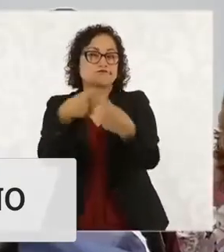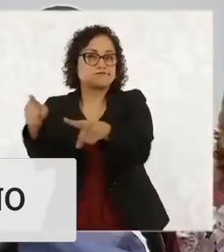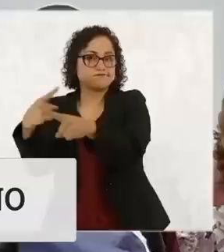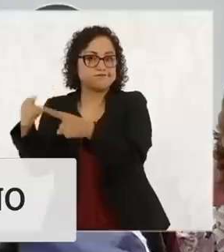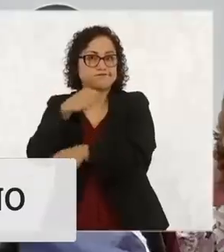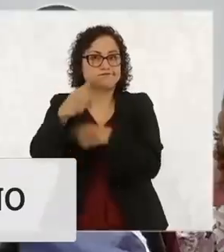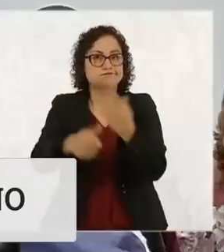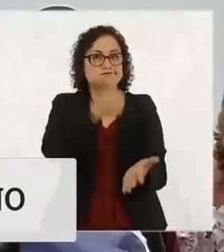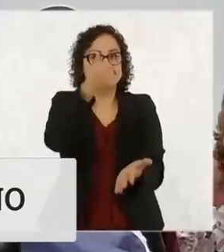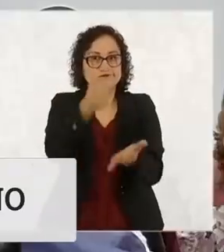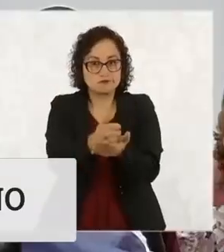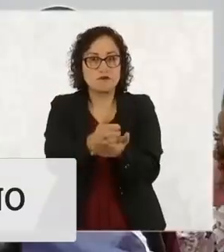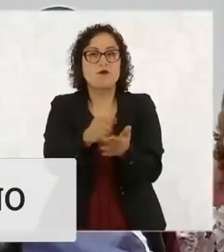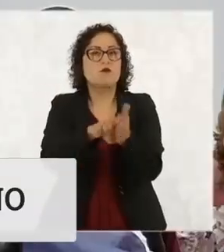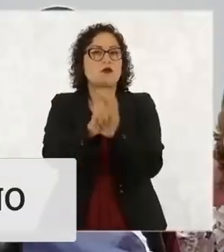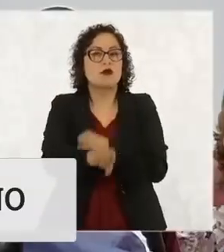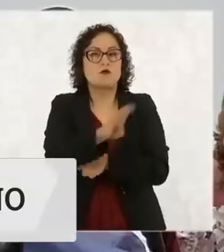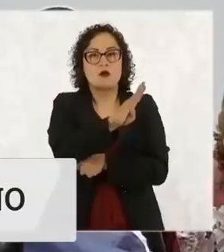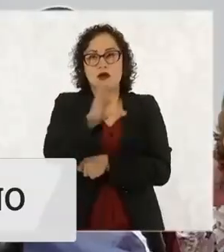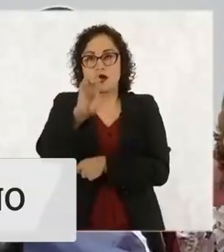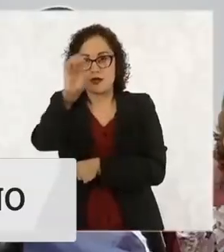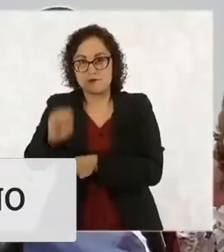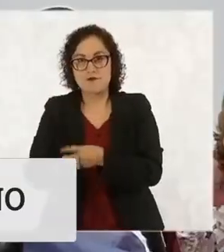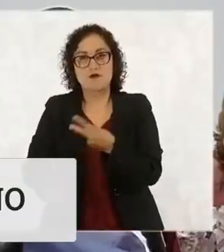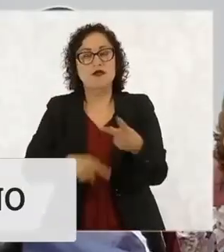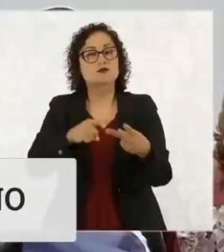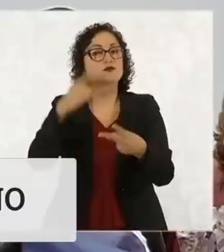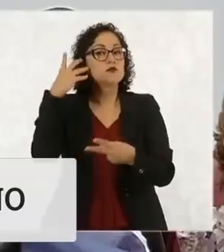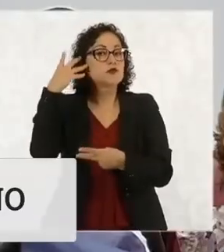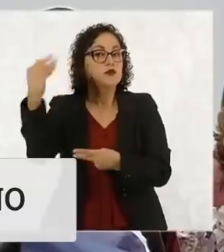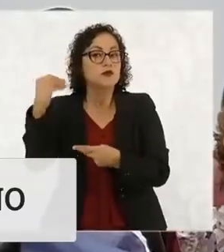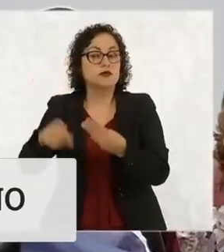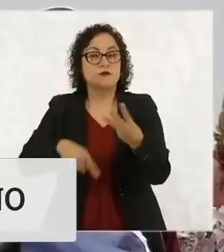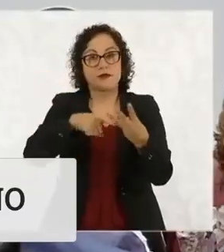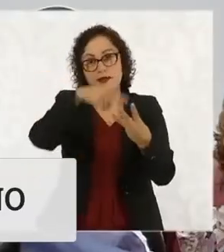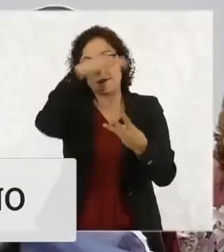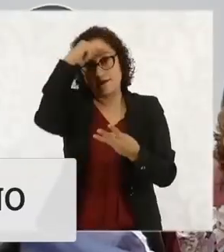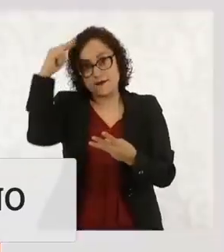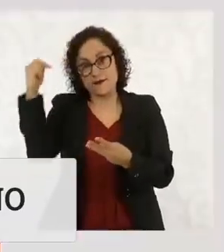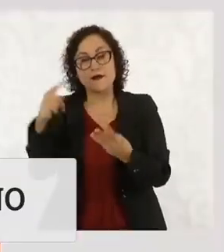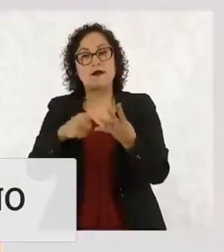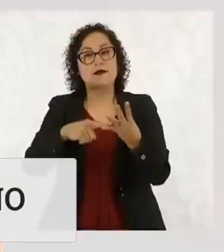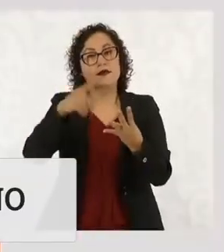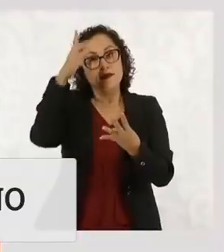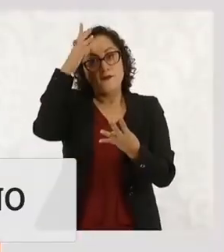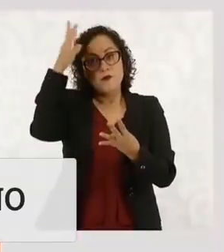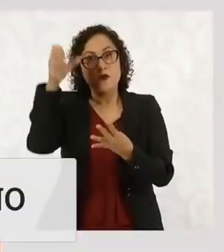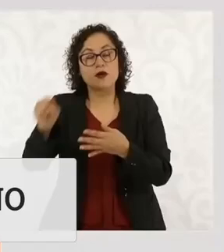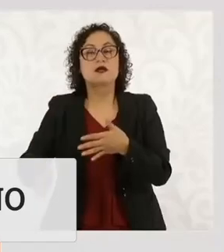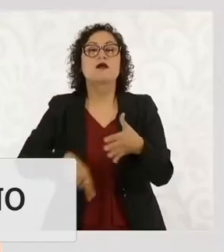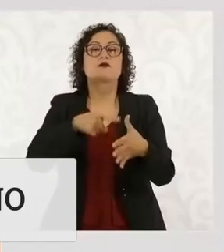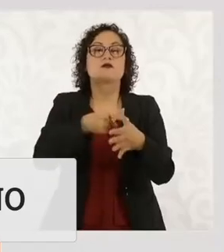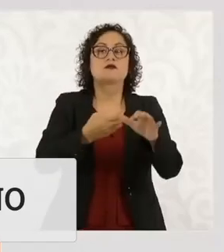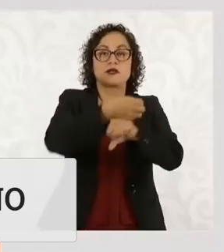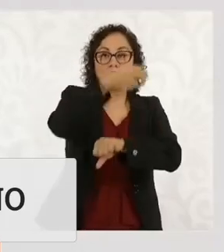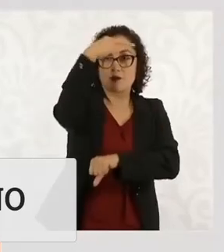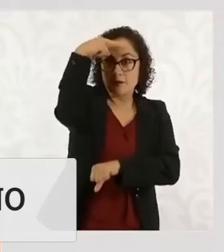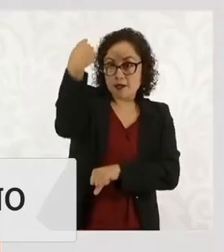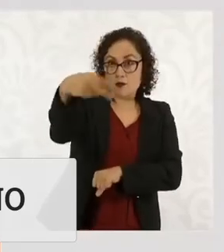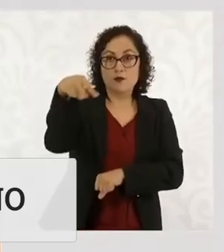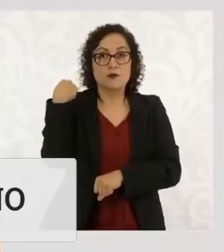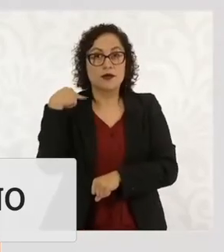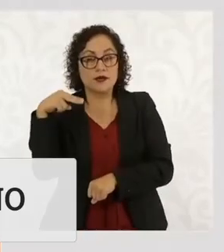principales ciudades de Baja California Sur, Colima, Nayarit, Morelos, Estado de México, Veracruz, Tlaxcala